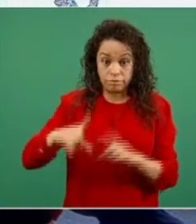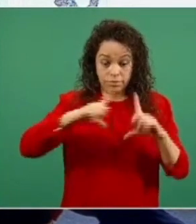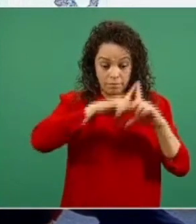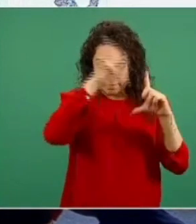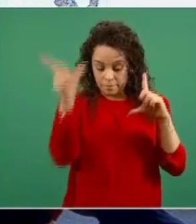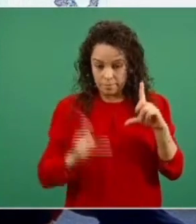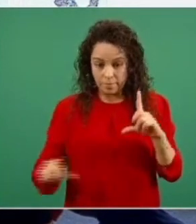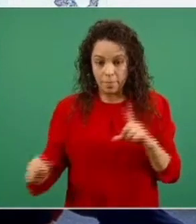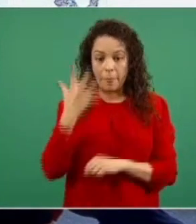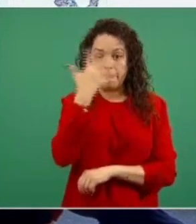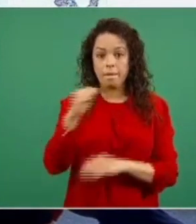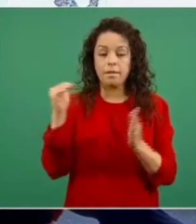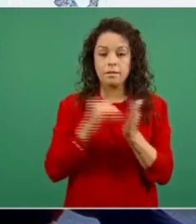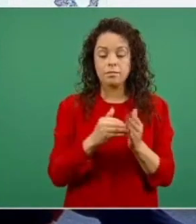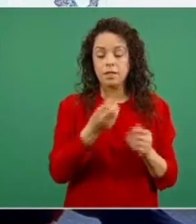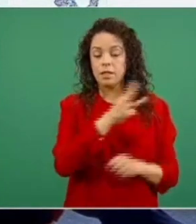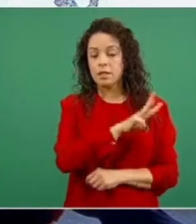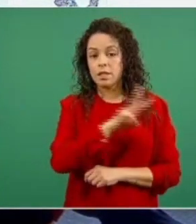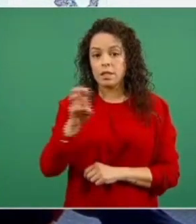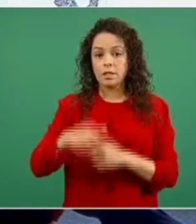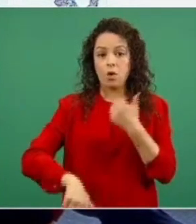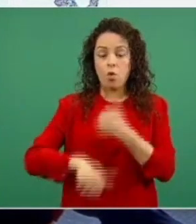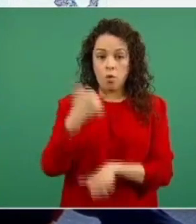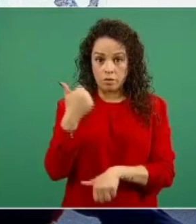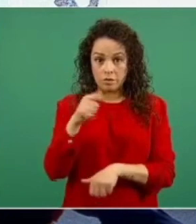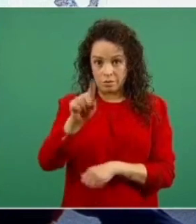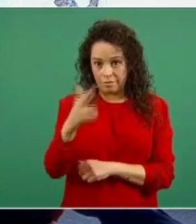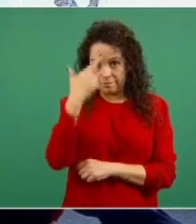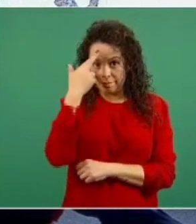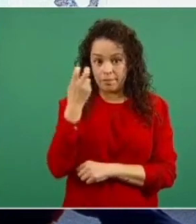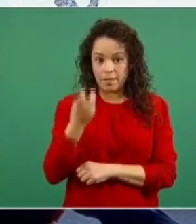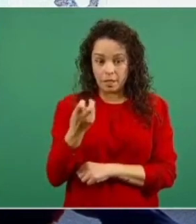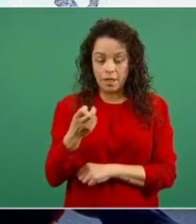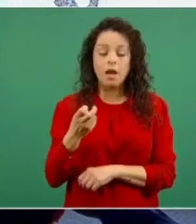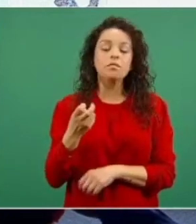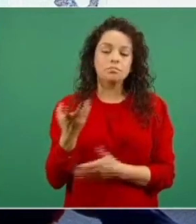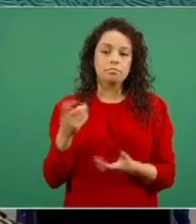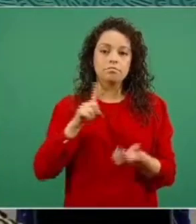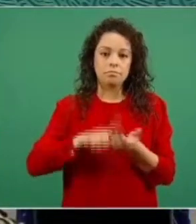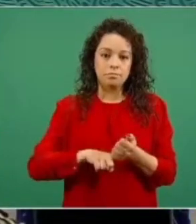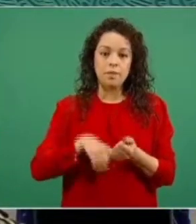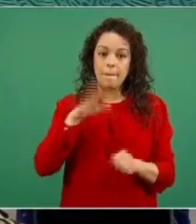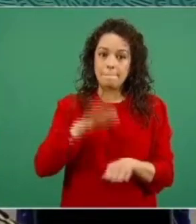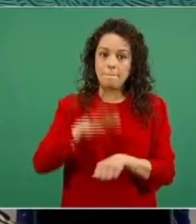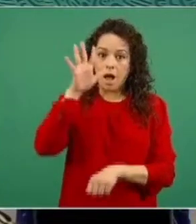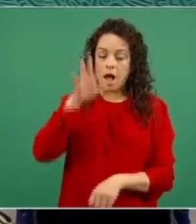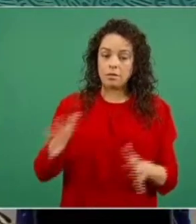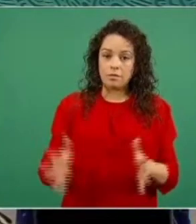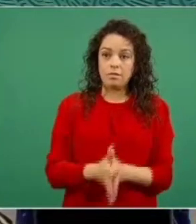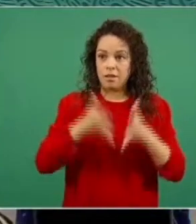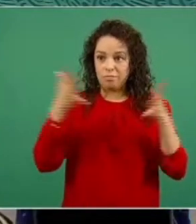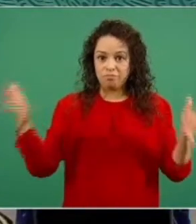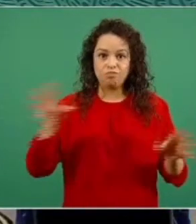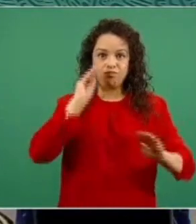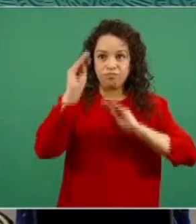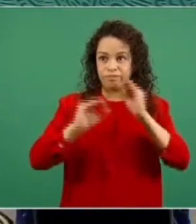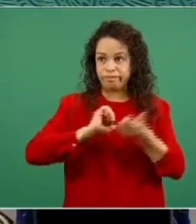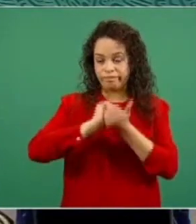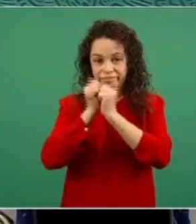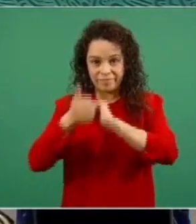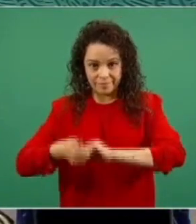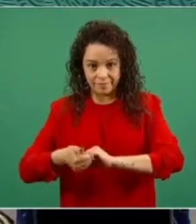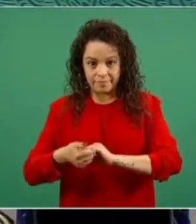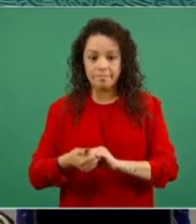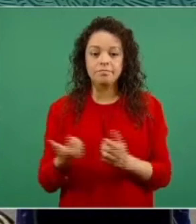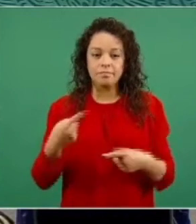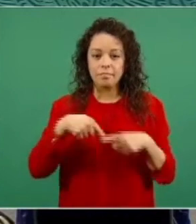nacional son 10.311. Recuerden que esto también ha representado de las mayores expansiones de capacidades. Empezamos